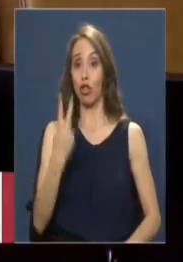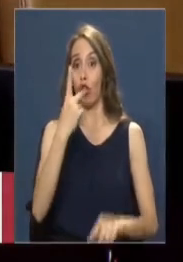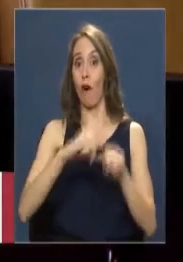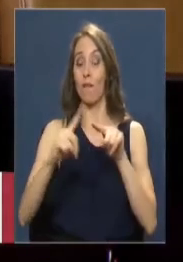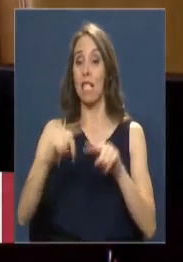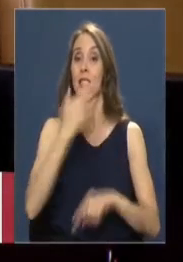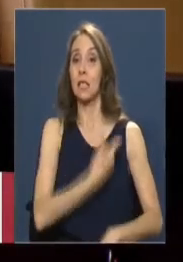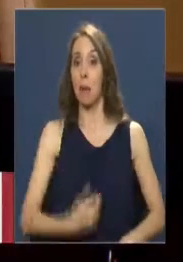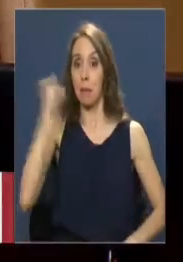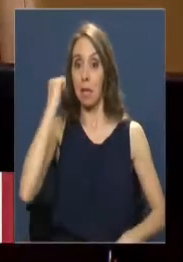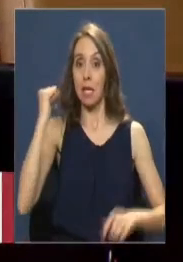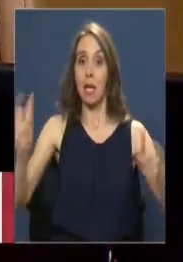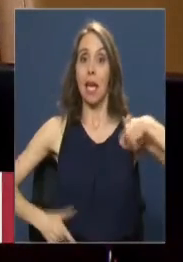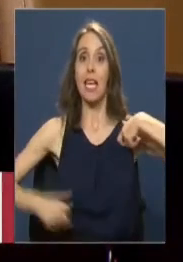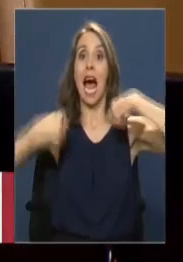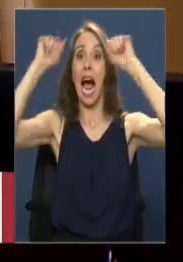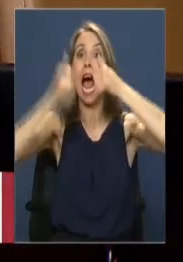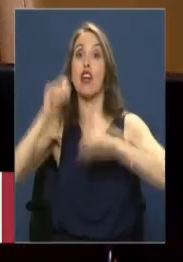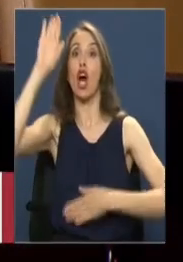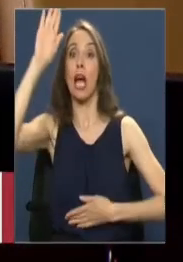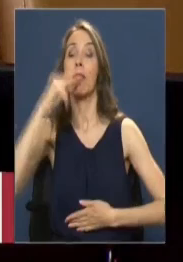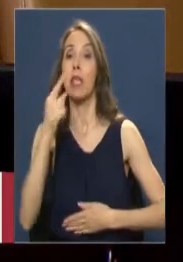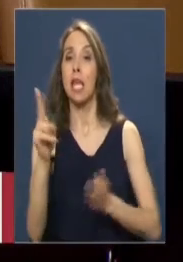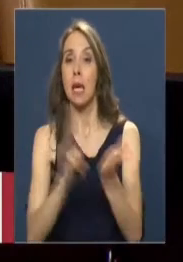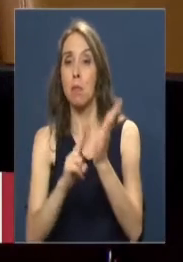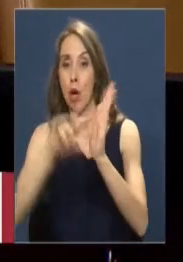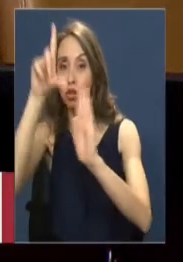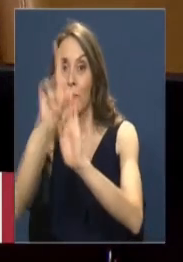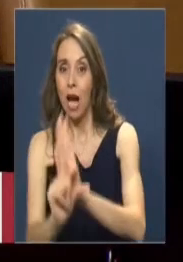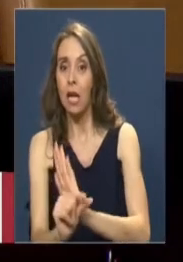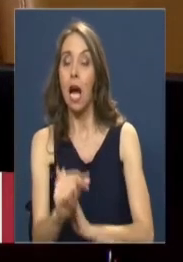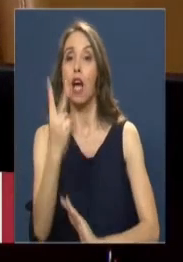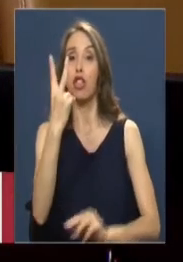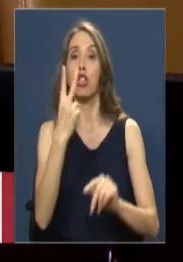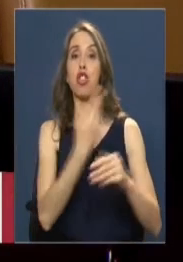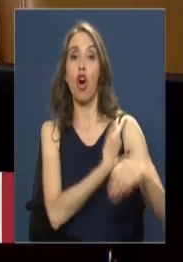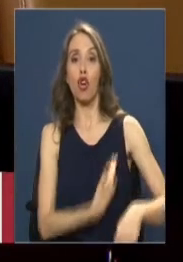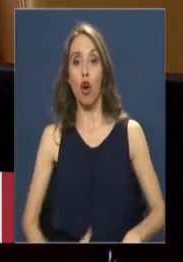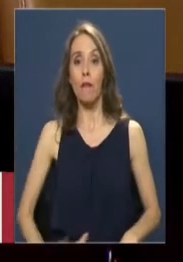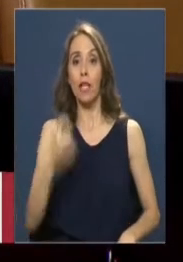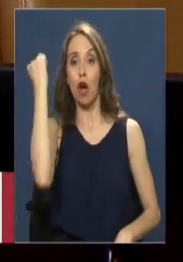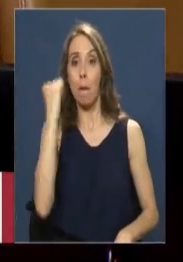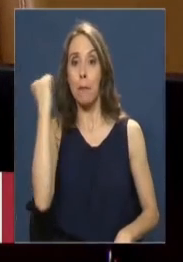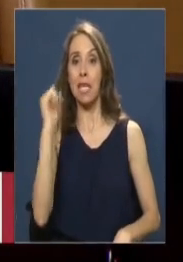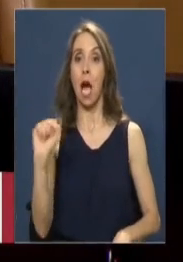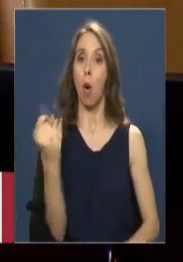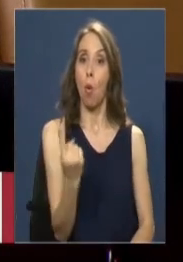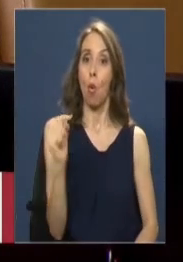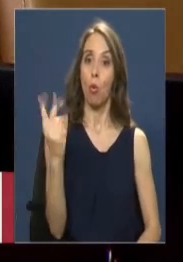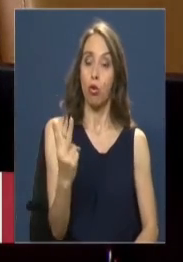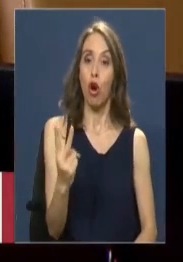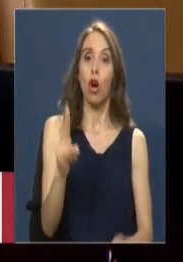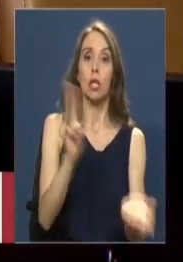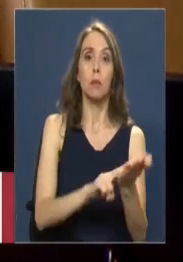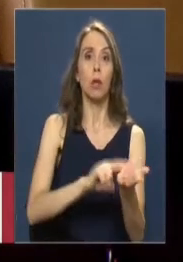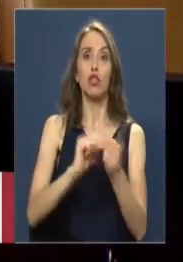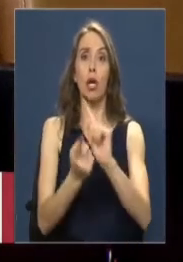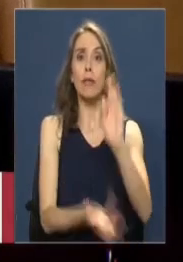que ganó la elección prometiendo rebaja de impuestos, y los dos gobiernos de Piñera han debido subir los